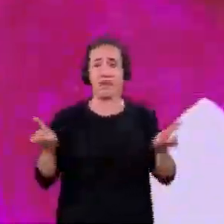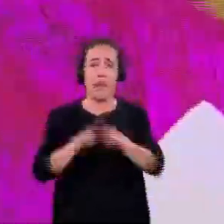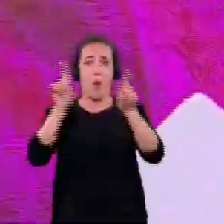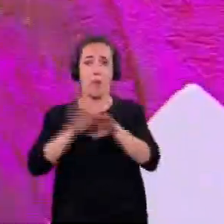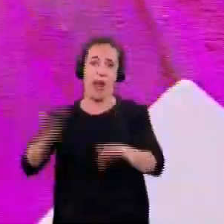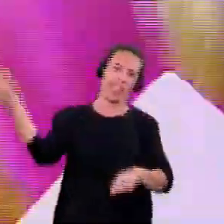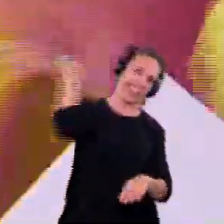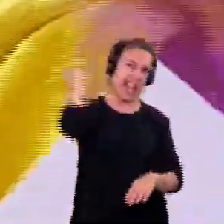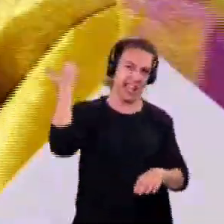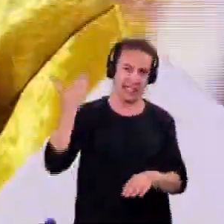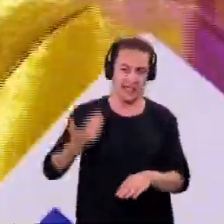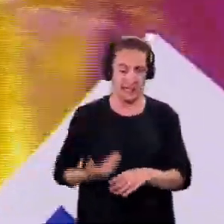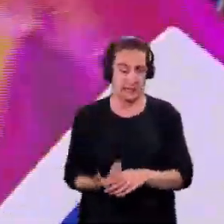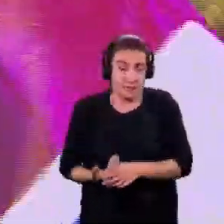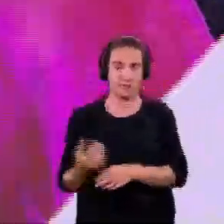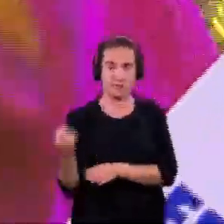tocada.